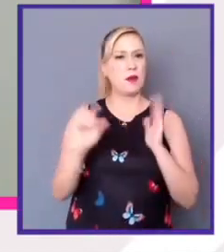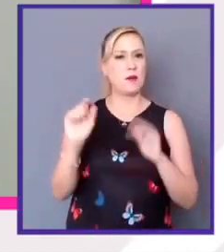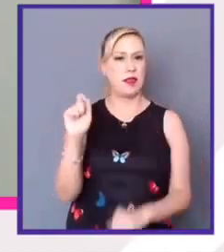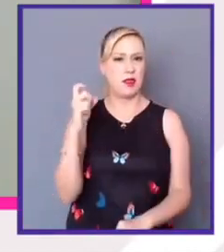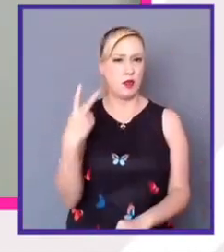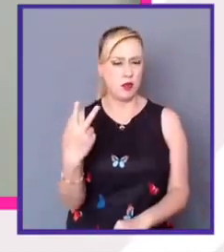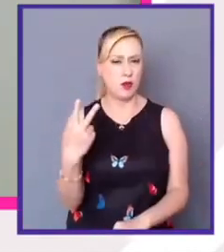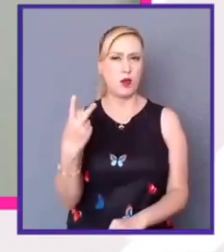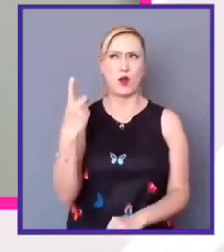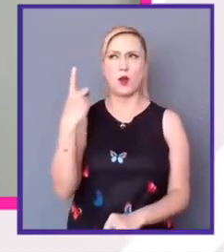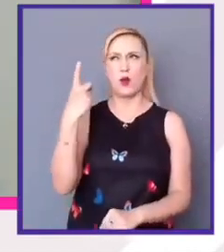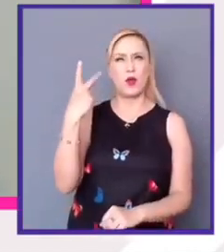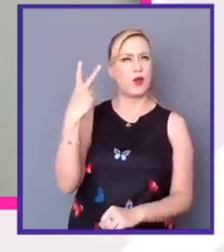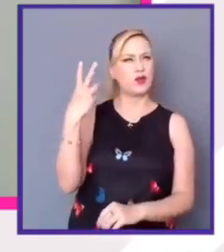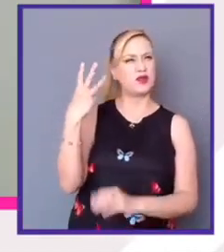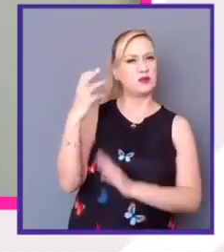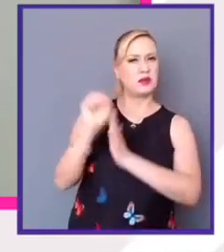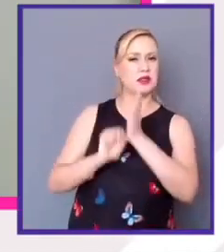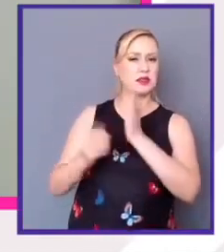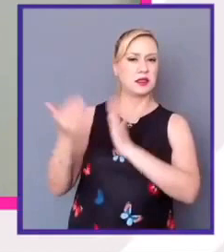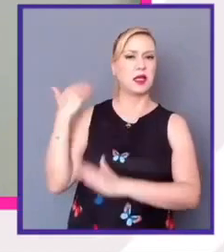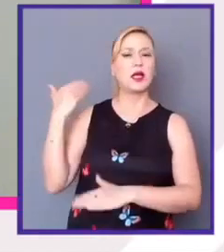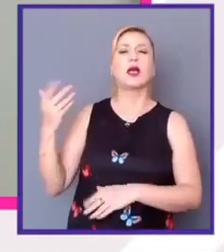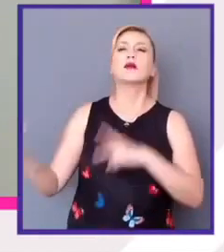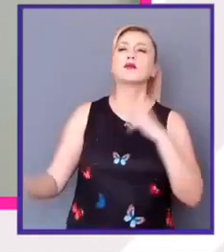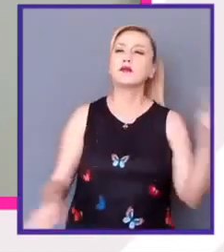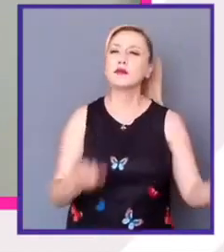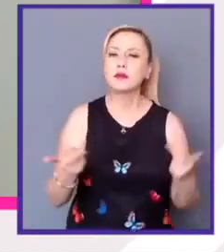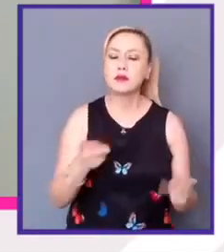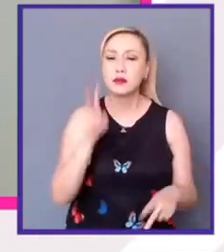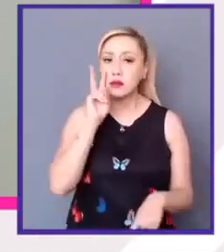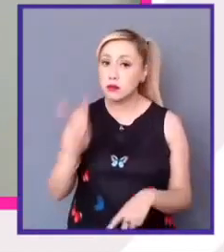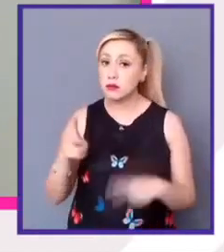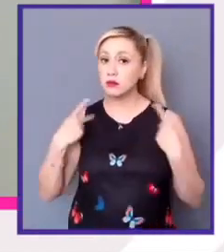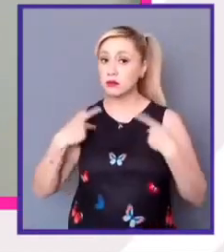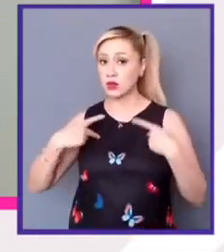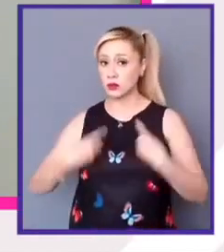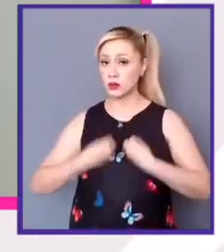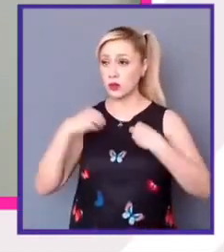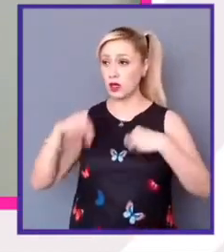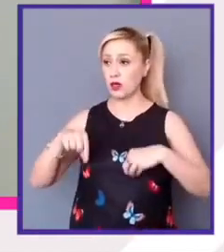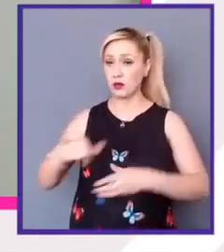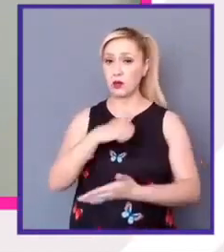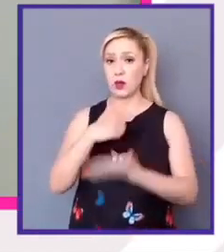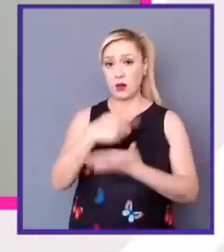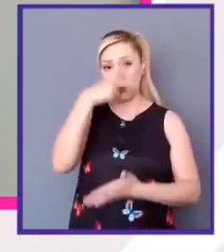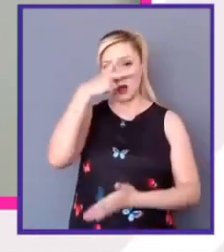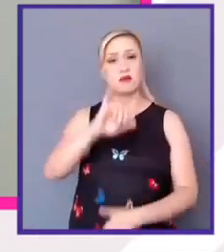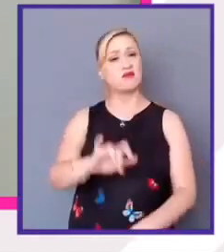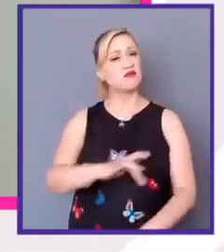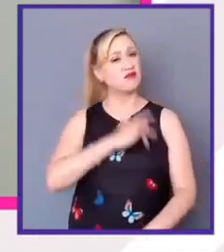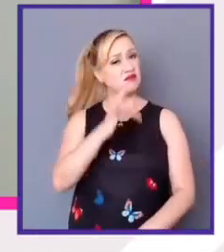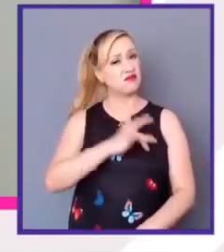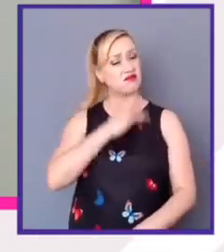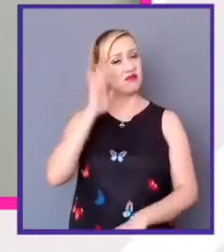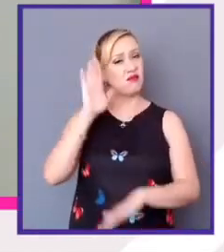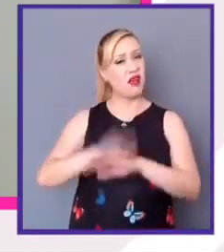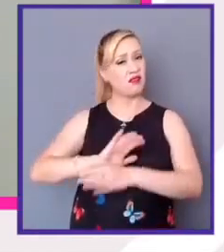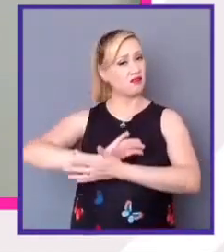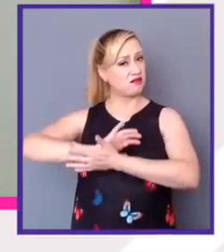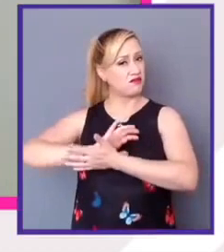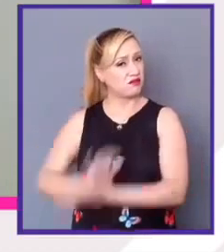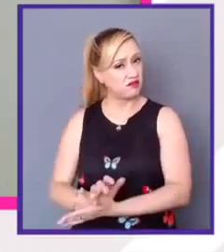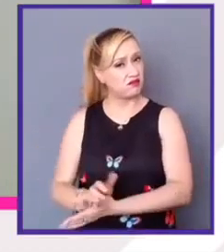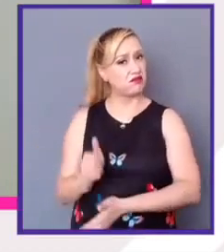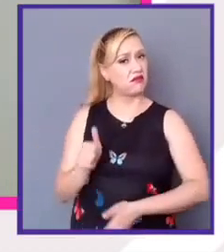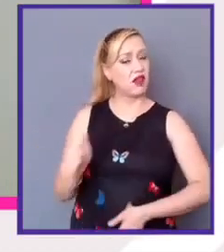par de meses, se vislumbró que las personas que viven y transitan en la capital perciben que el grupo más discriminado son las personas